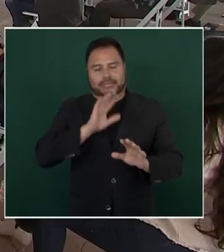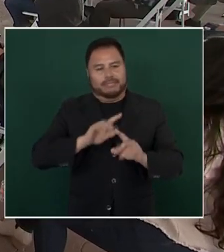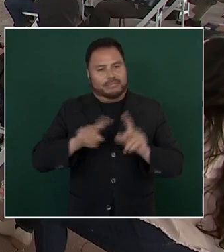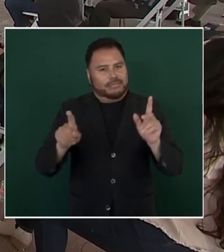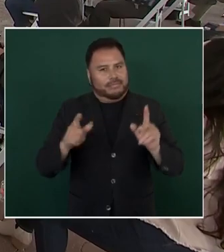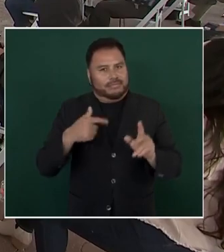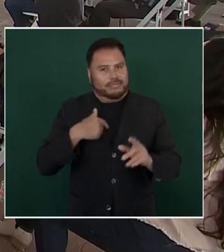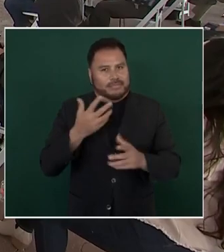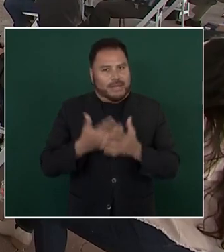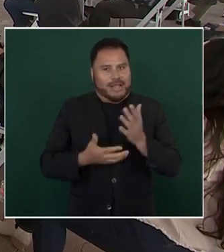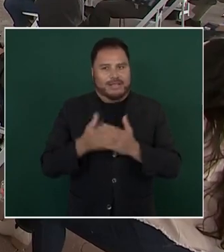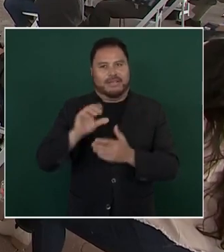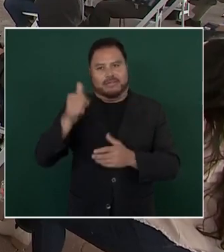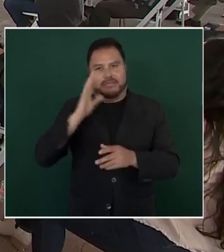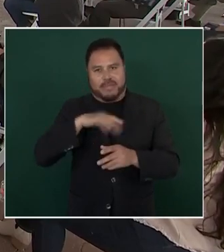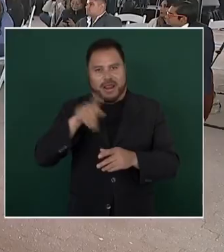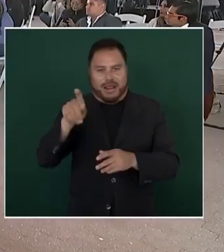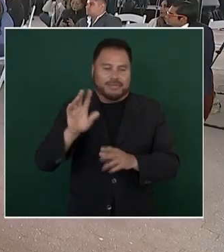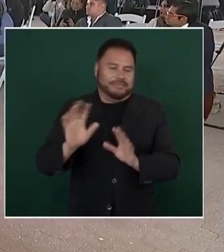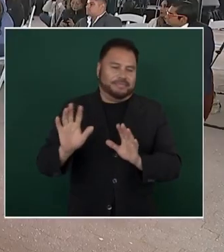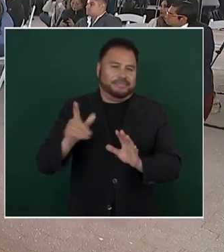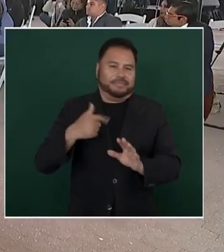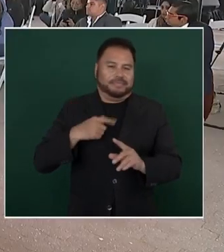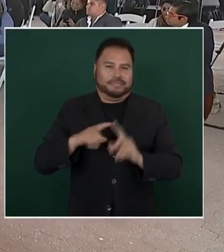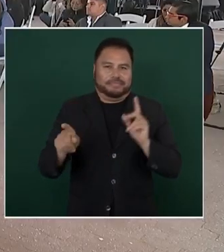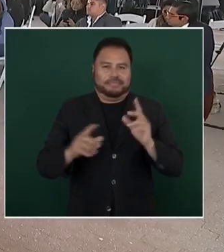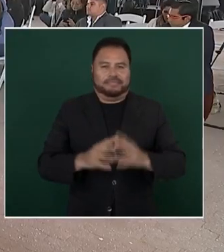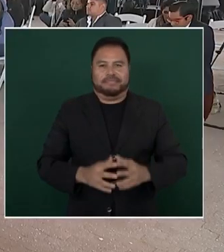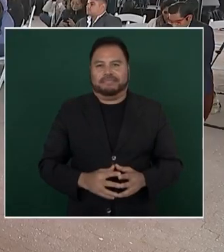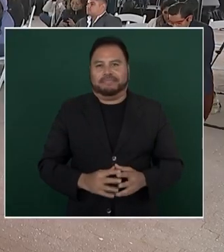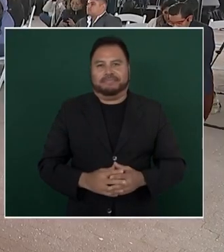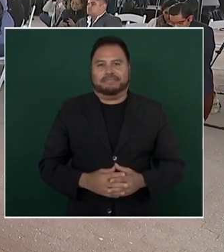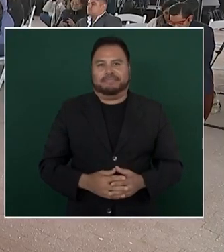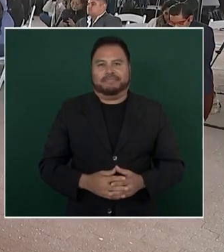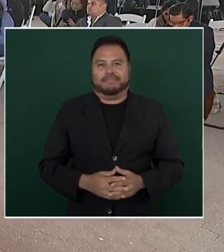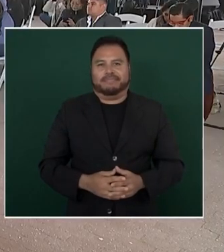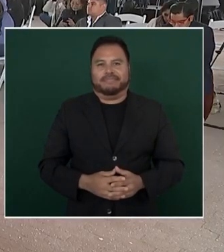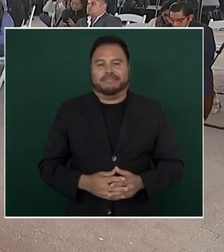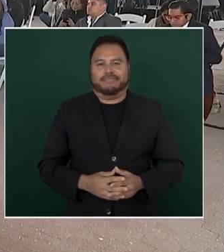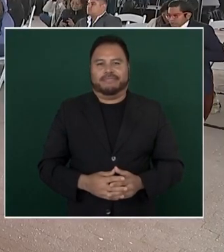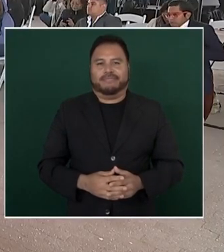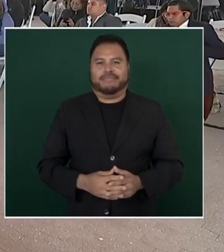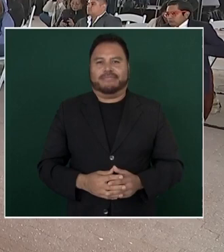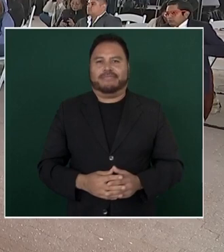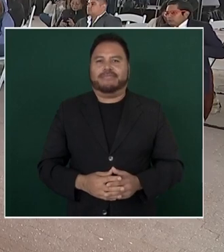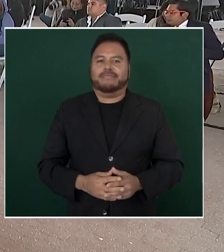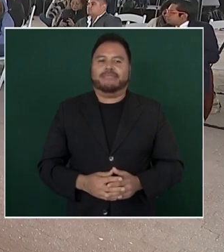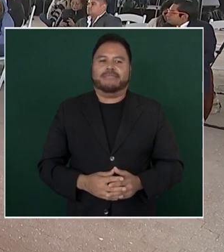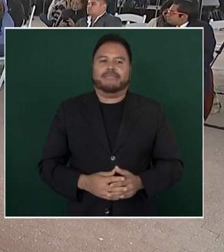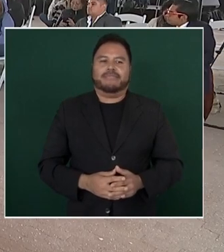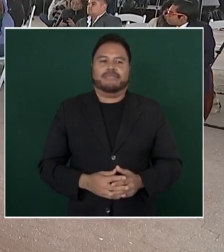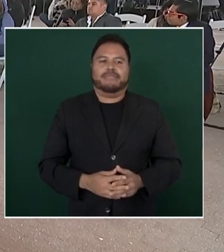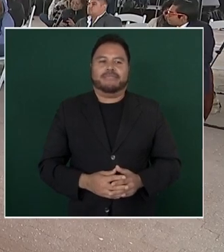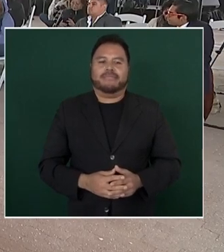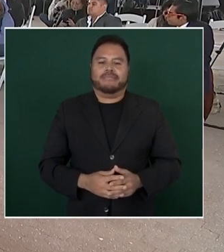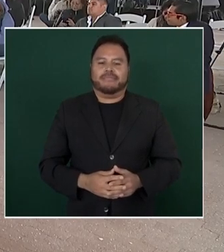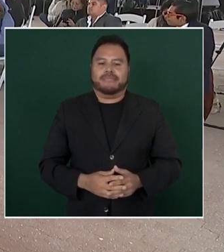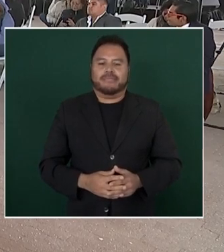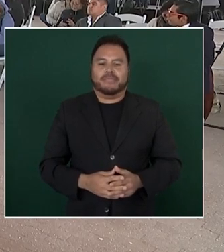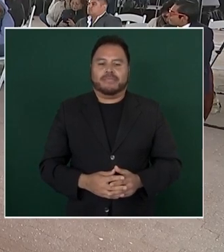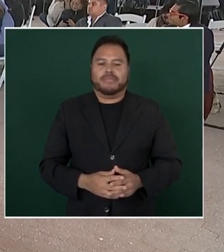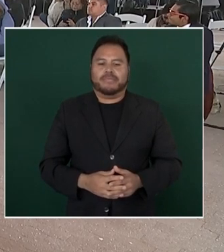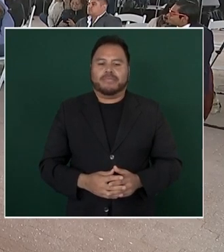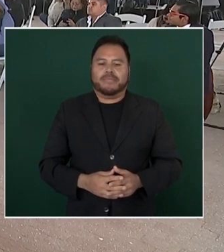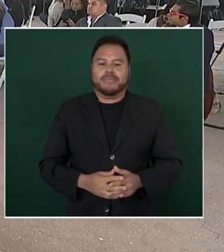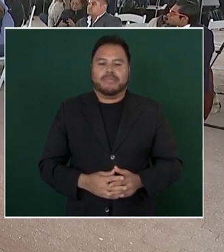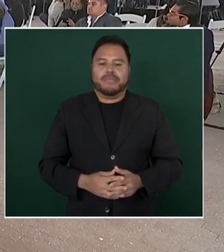hacer eso. ¿De la familia Espinosa periodística de ella, la opinión de usted sobre la labor que hace esta gran periodista? ¿Algún